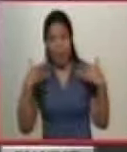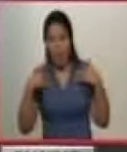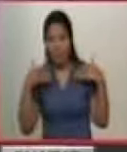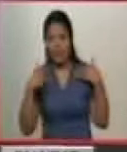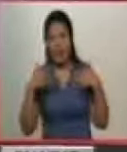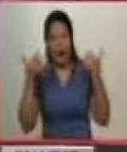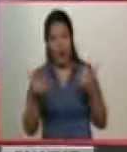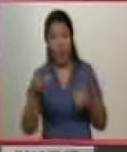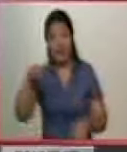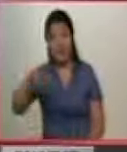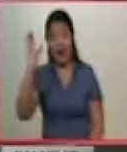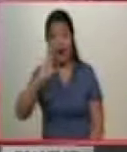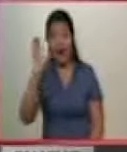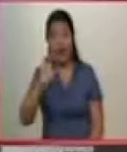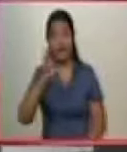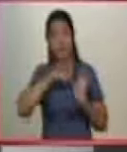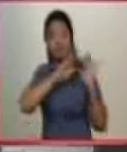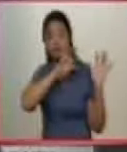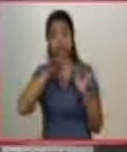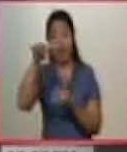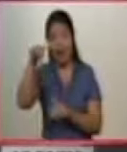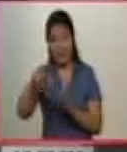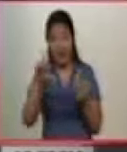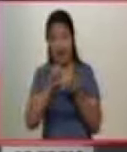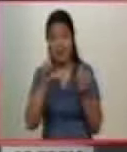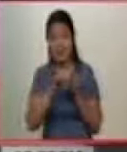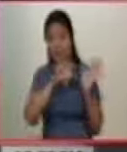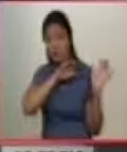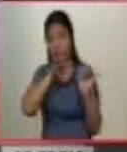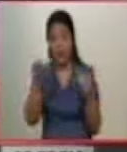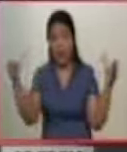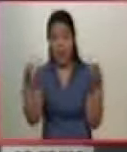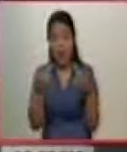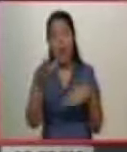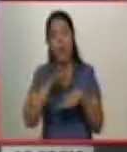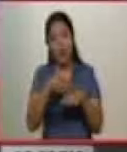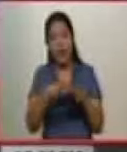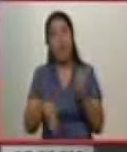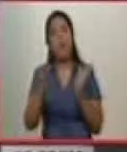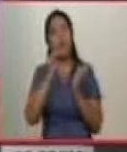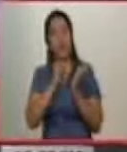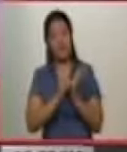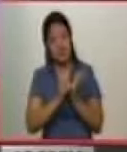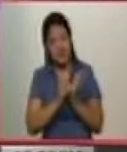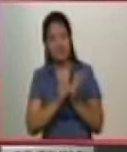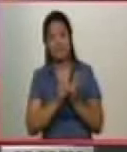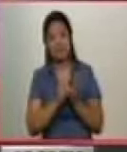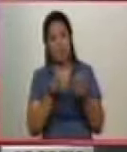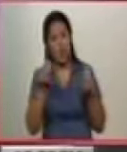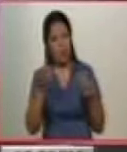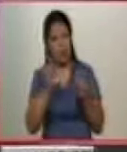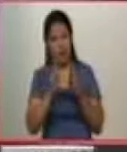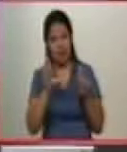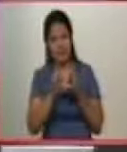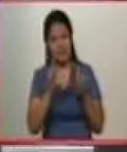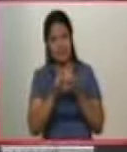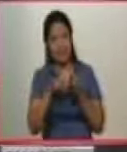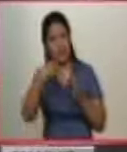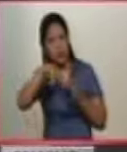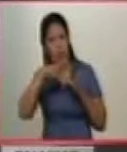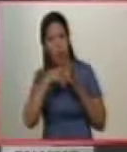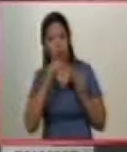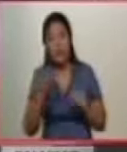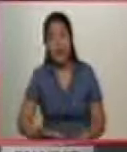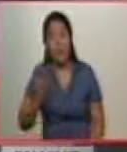hoy en la ciudad de Caracas, reunidos acá en el Liceo Andrés Bello, porque nuevamente se muestra cómo la educación media ha venido desarrollando